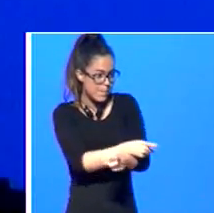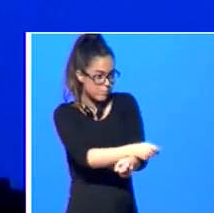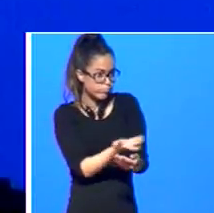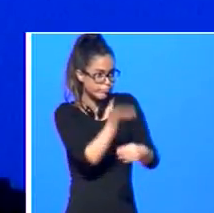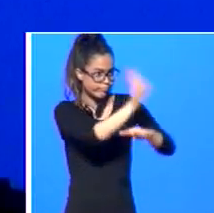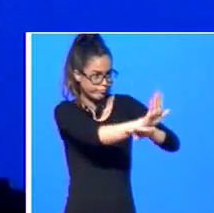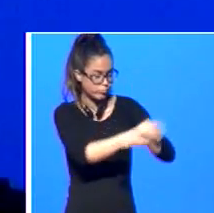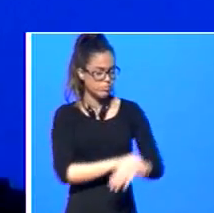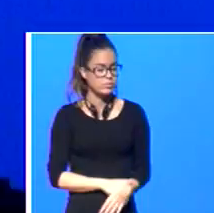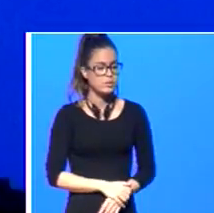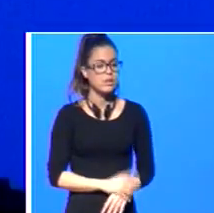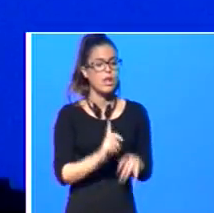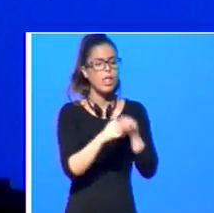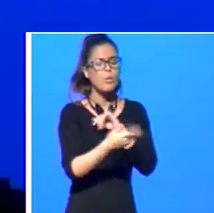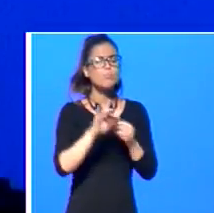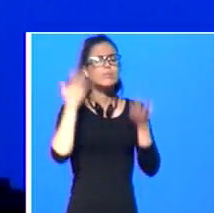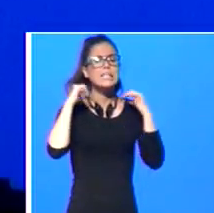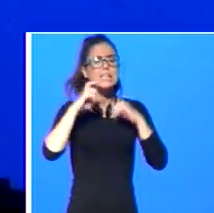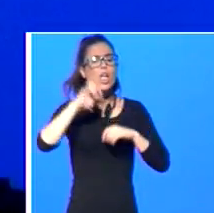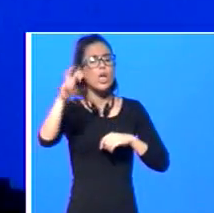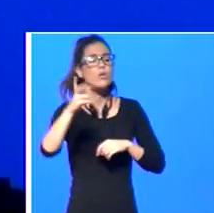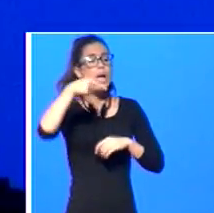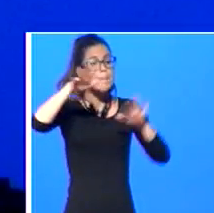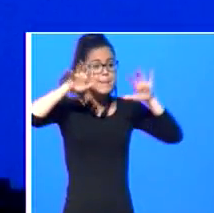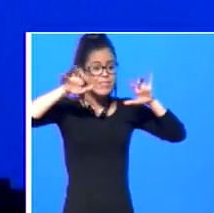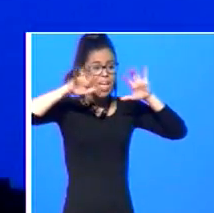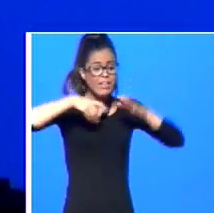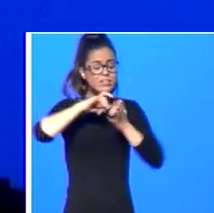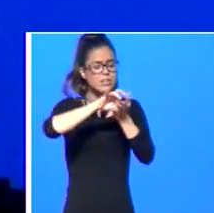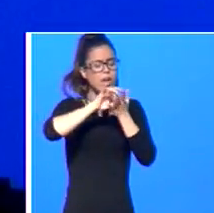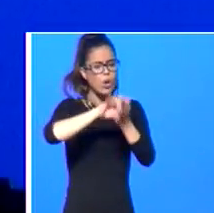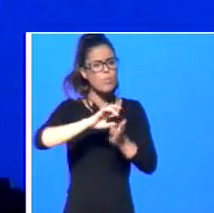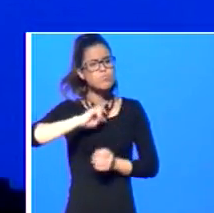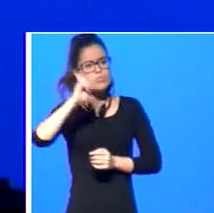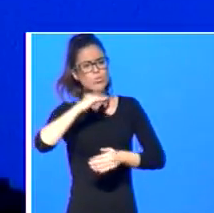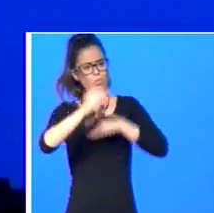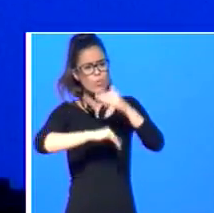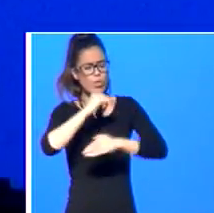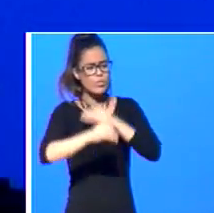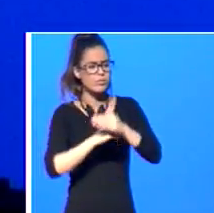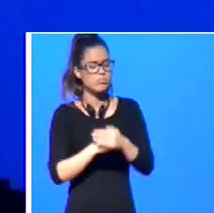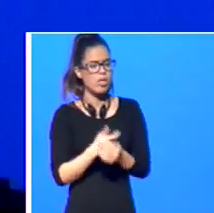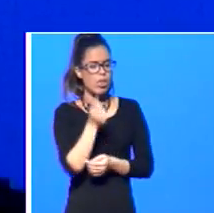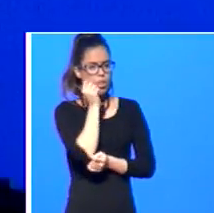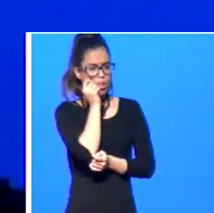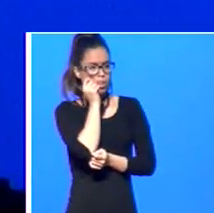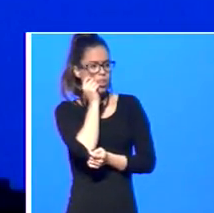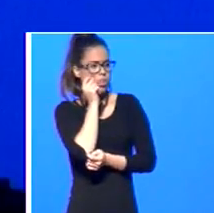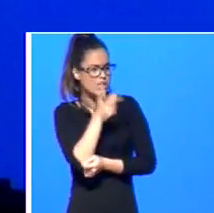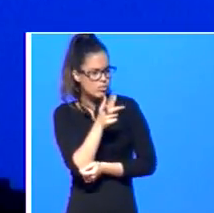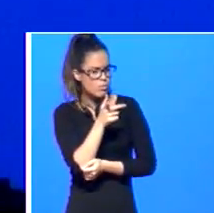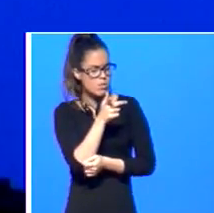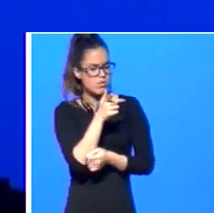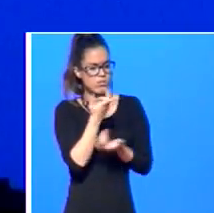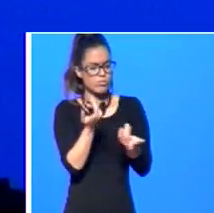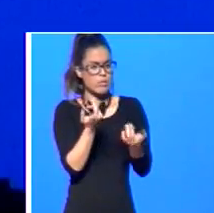En todos estos procesos de aprendizaje-servicio hay un proceso de descubrimiento de aspectos